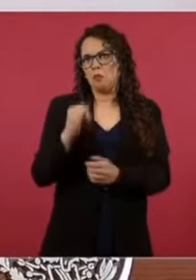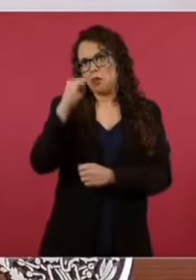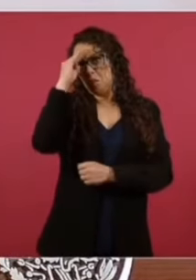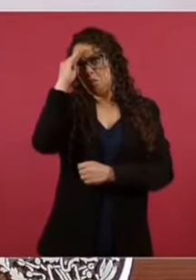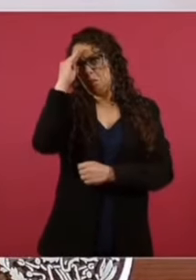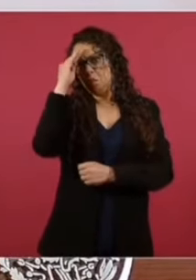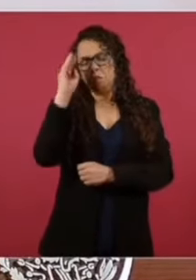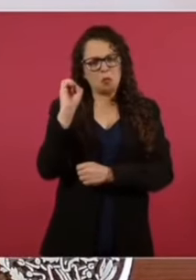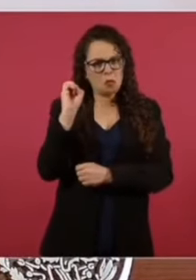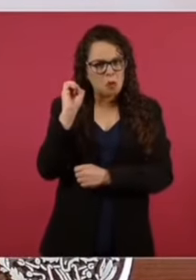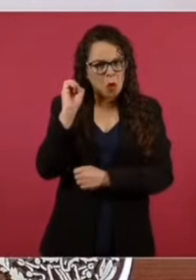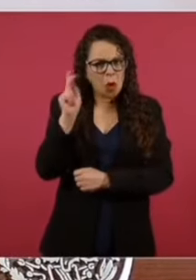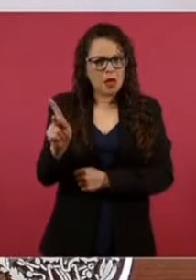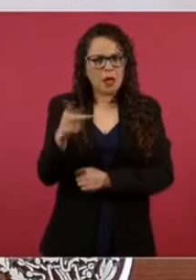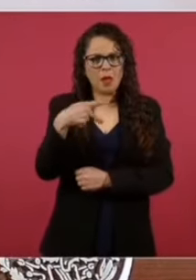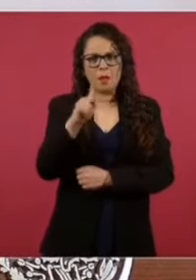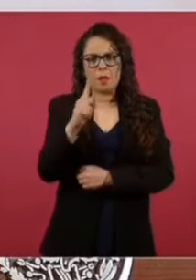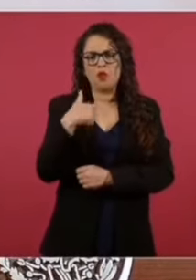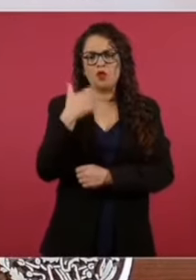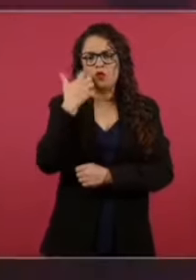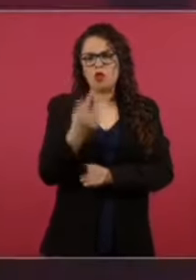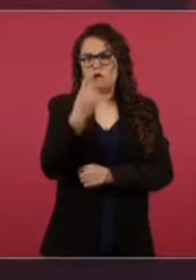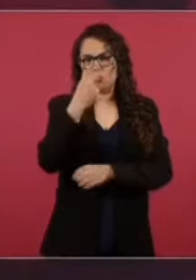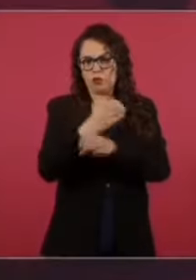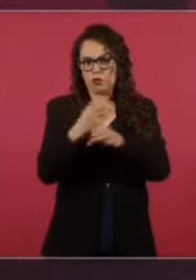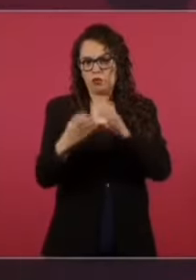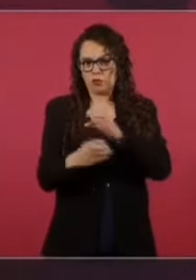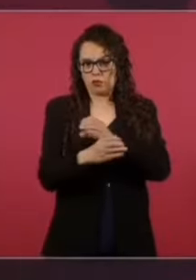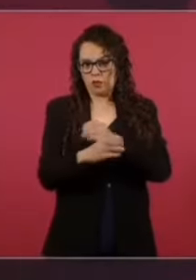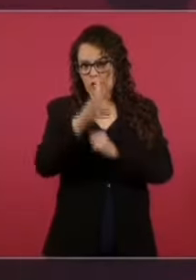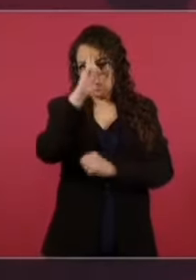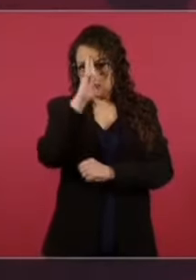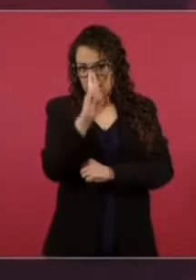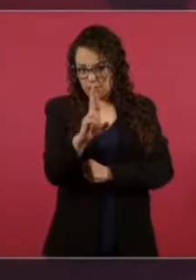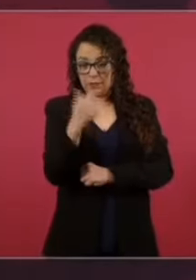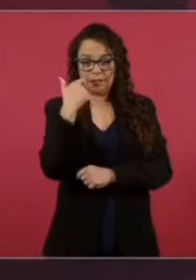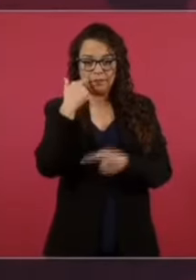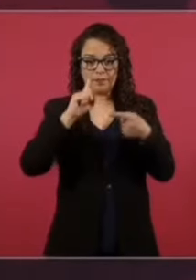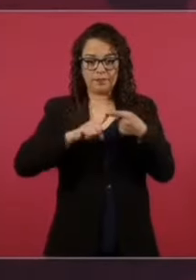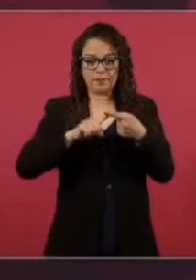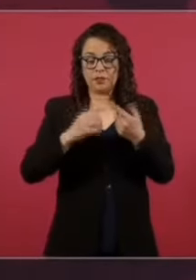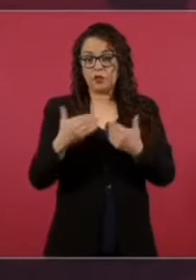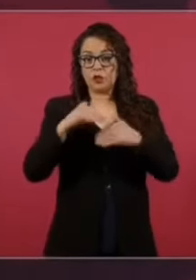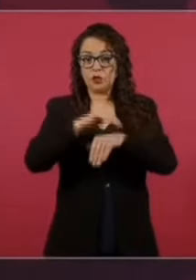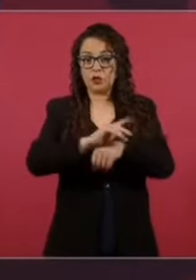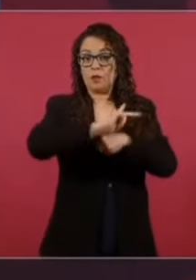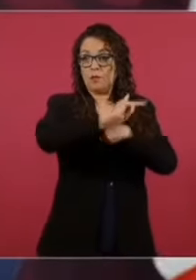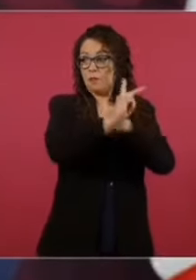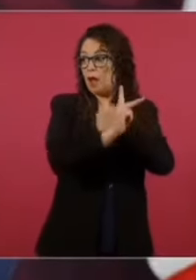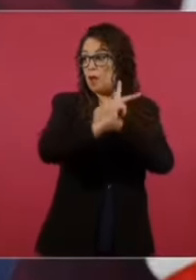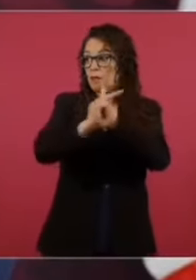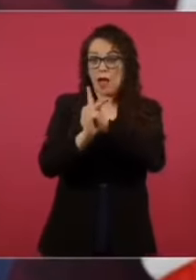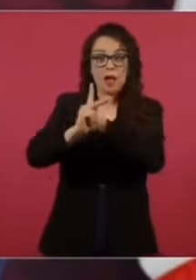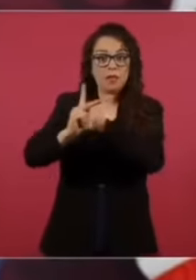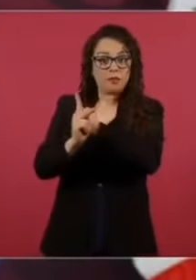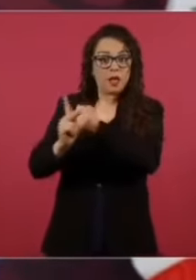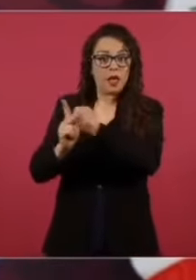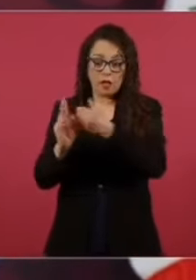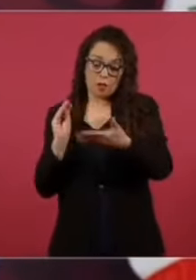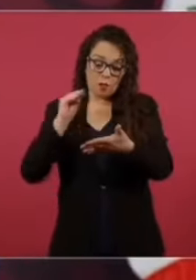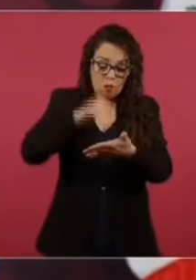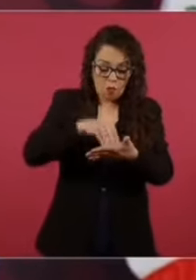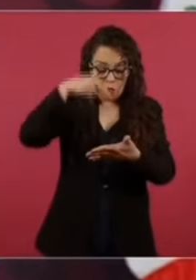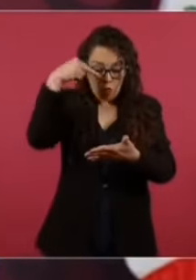pusimos dos condiciones, una que no se hablara de países, que no llevara dedicatoria